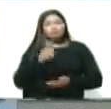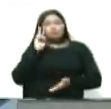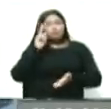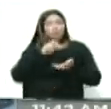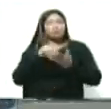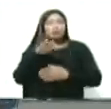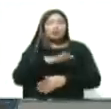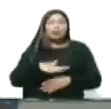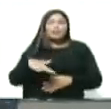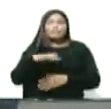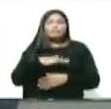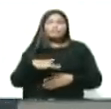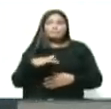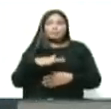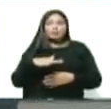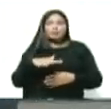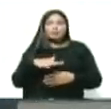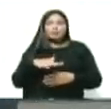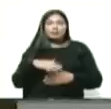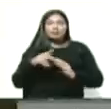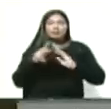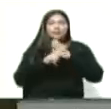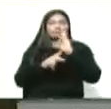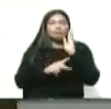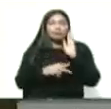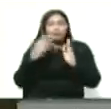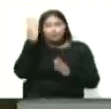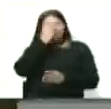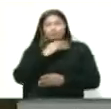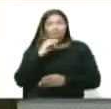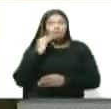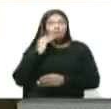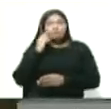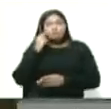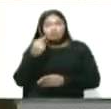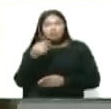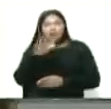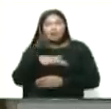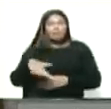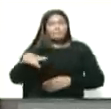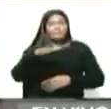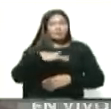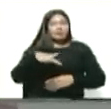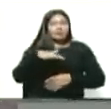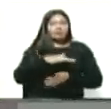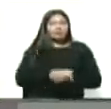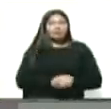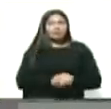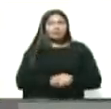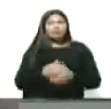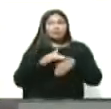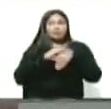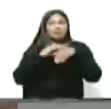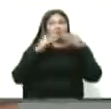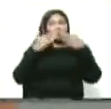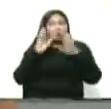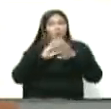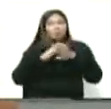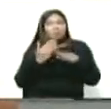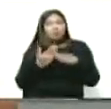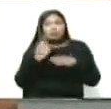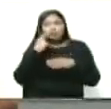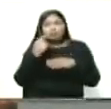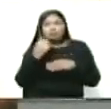la plaza de Parque Carabobo, yo diría la plaza del Ministerio Público, porque está